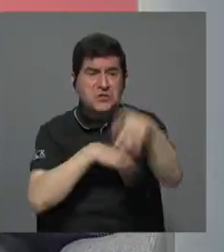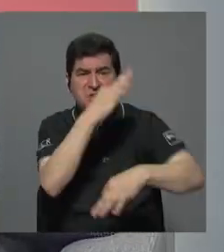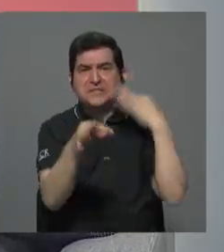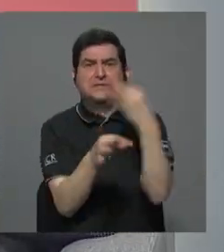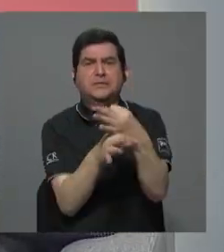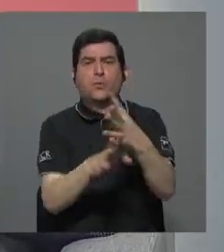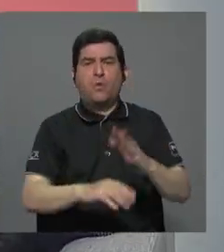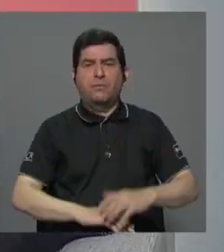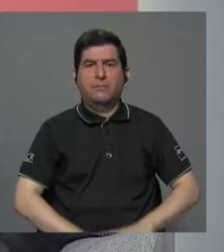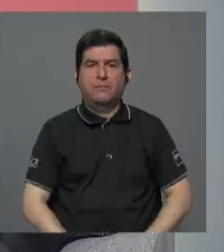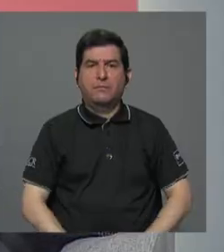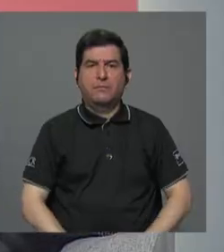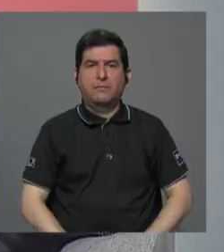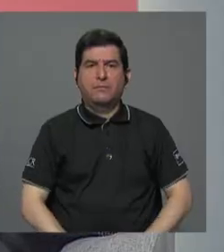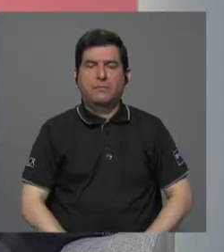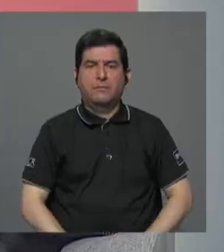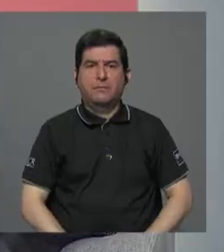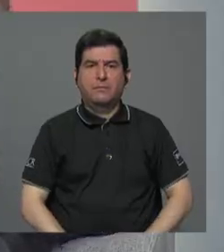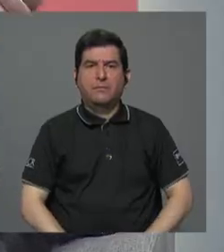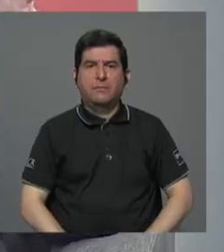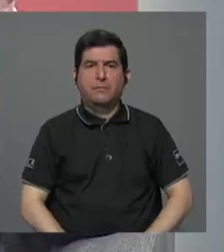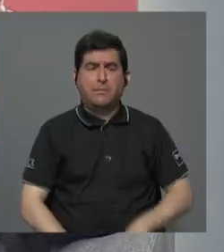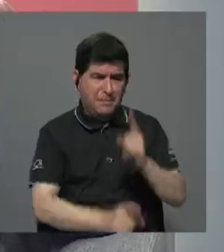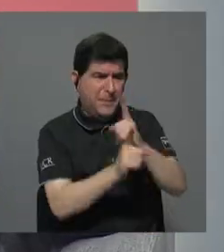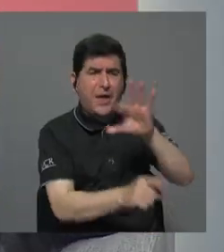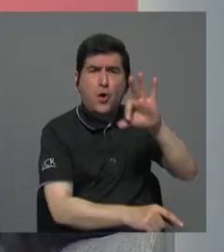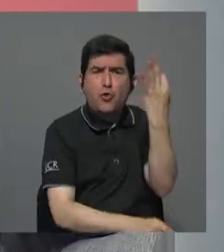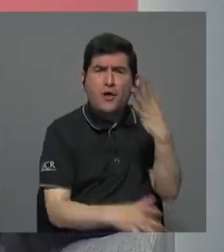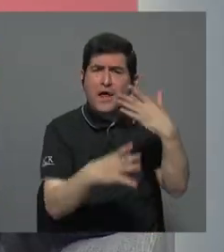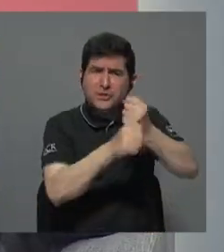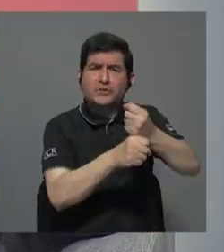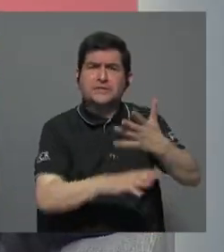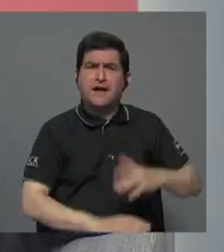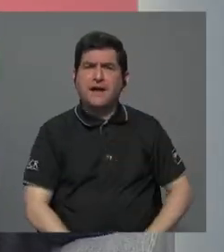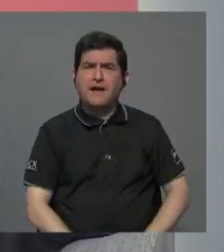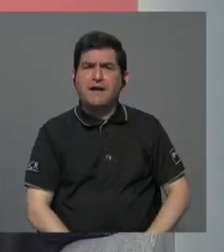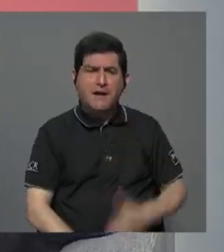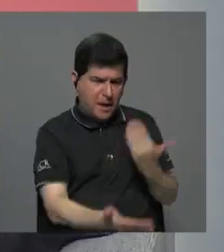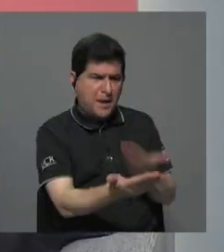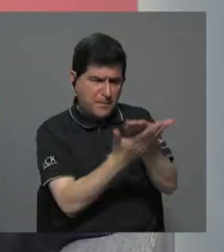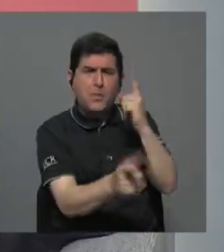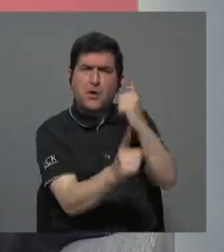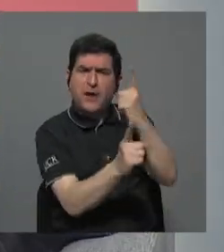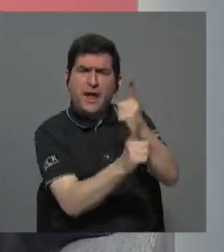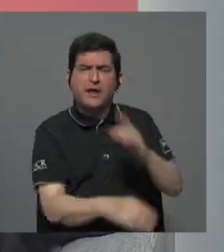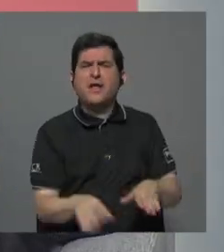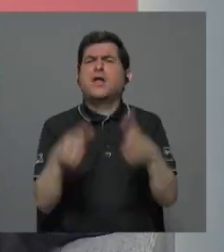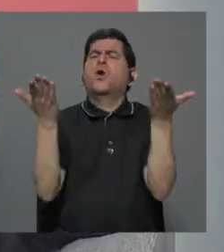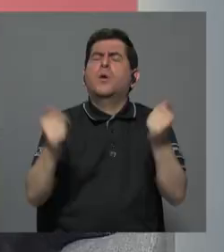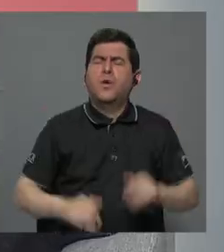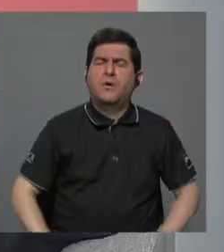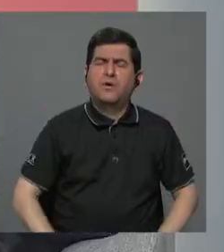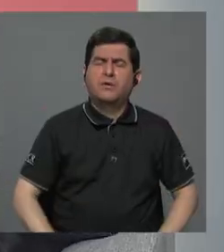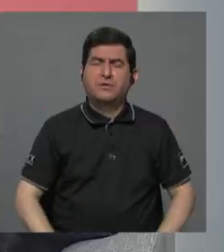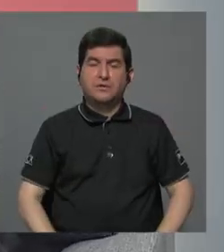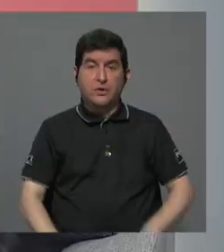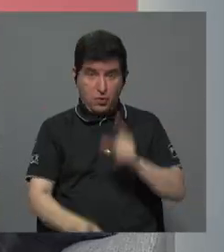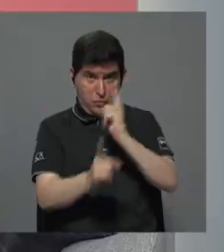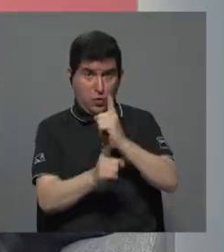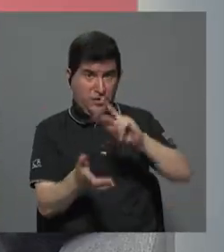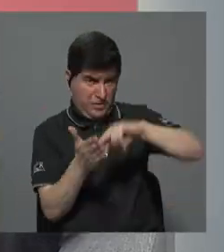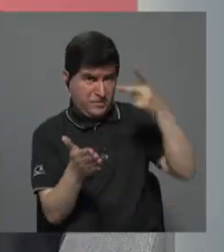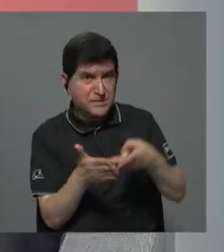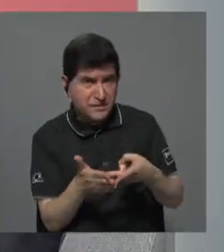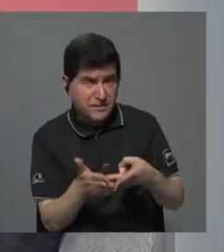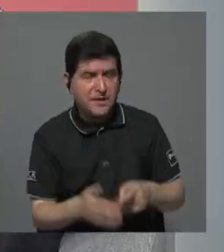naturaleza hagámoslo correctamente entonces planteamos los colores también correctamente correctamente entonces es